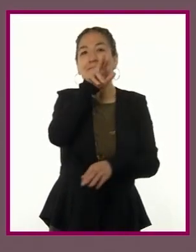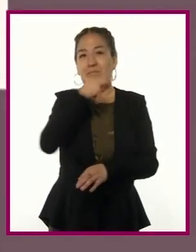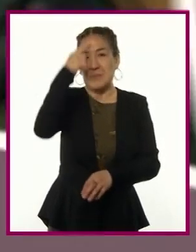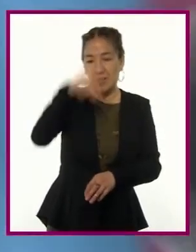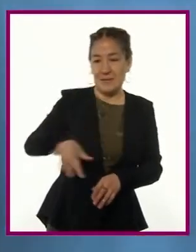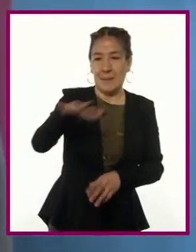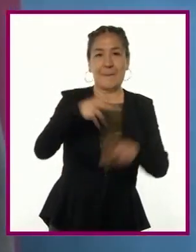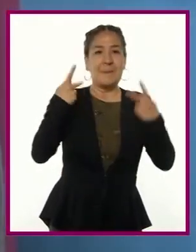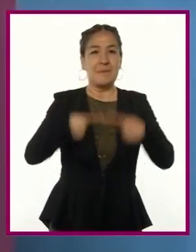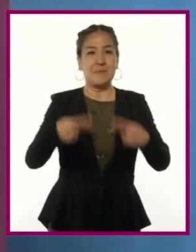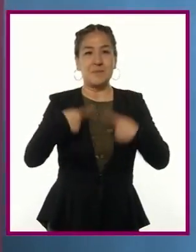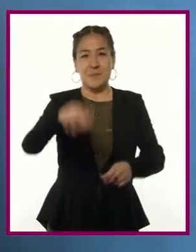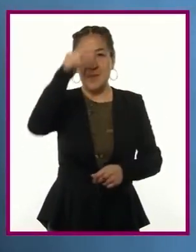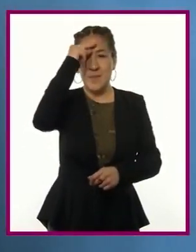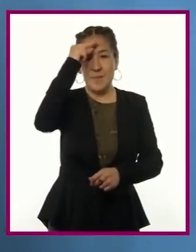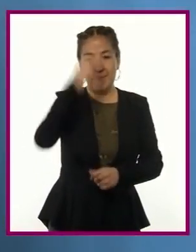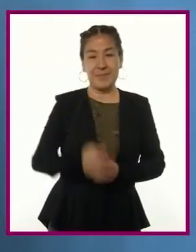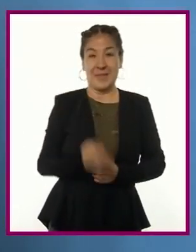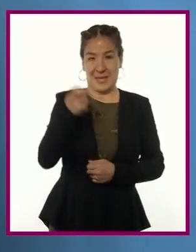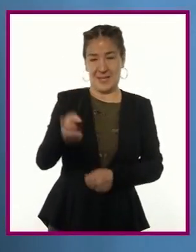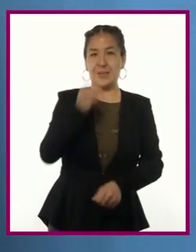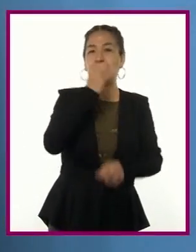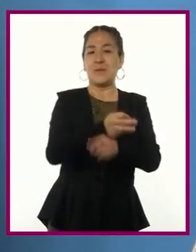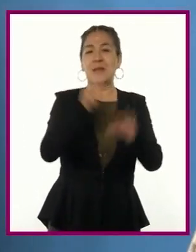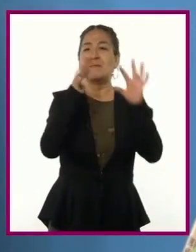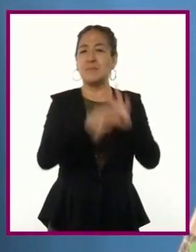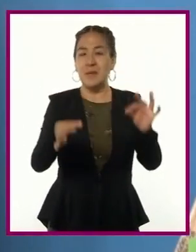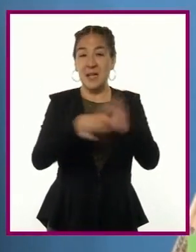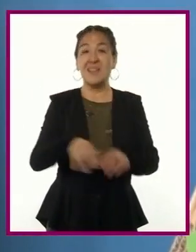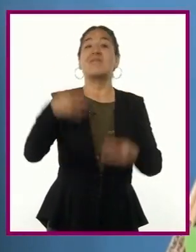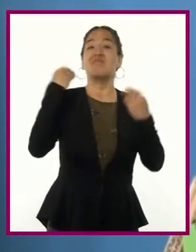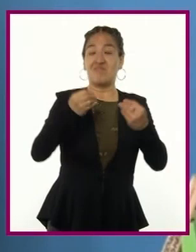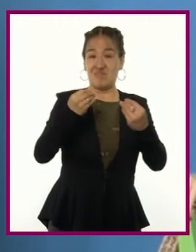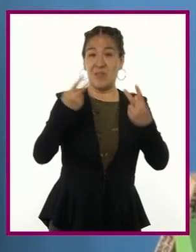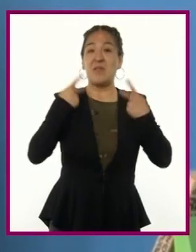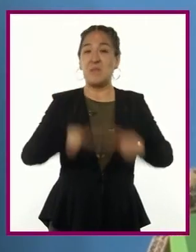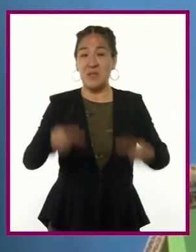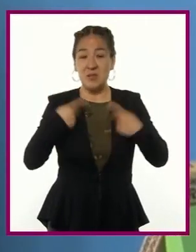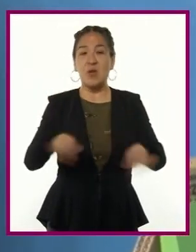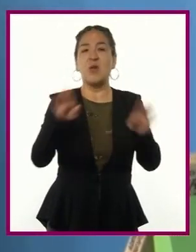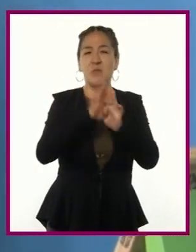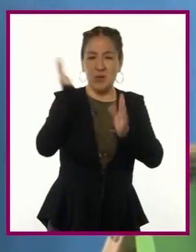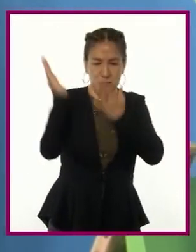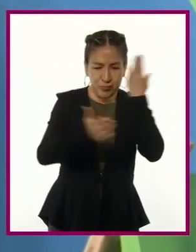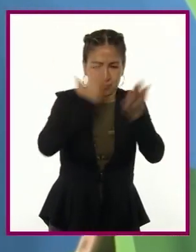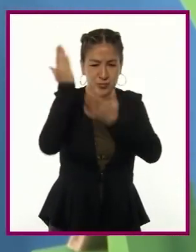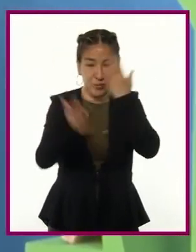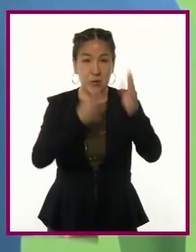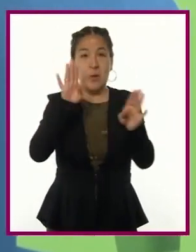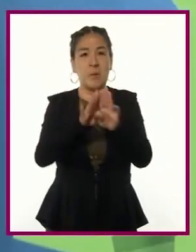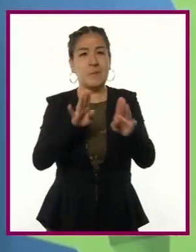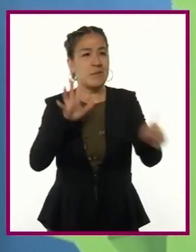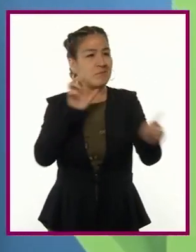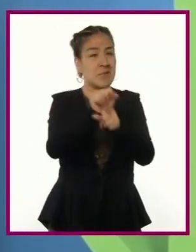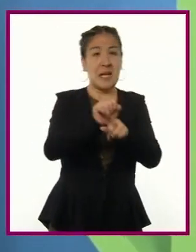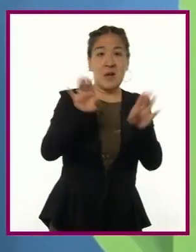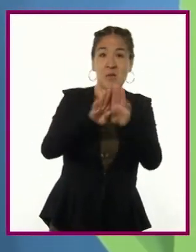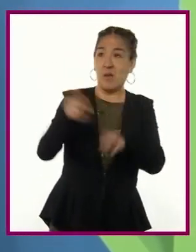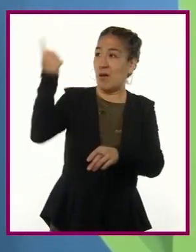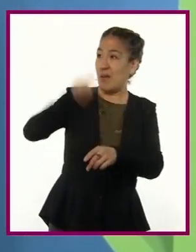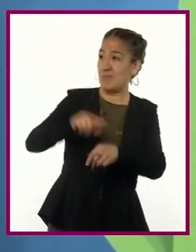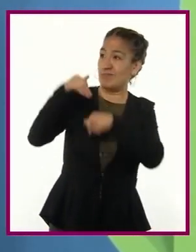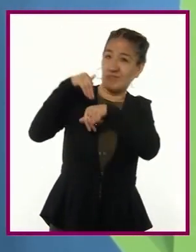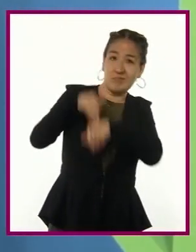los ilustrados. Como hemos estudiado, muchos hombres ilustrados no cesaron en alcanzar su ideal de emancipación